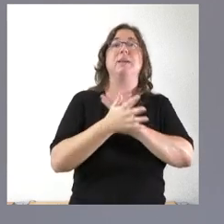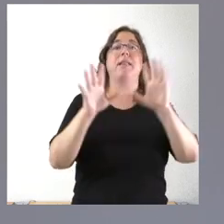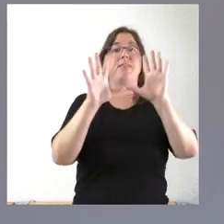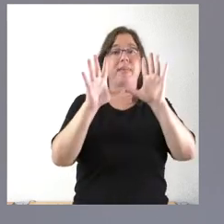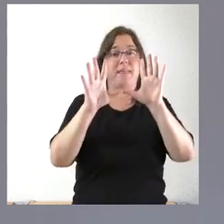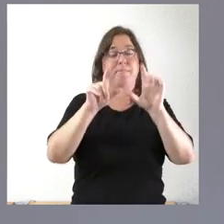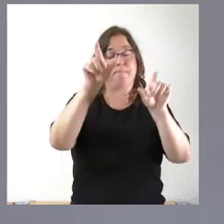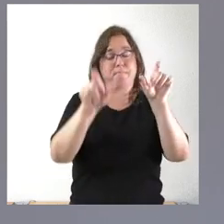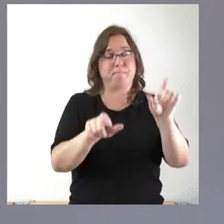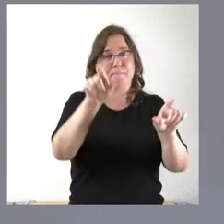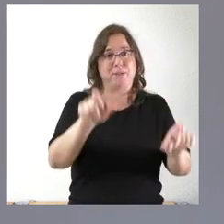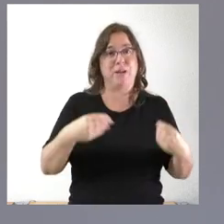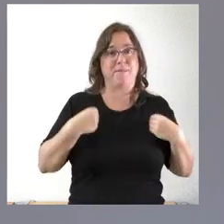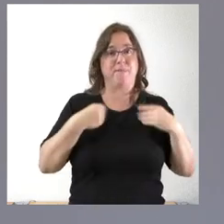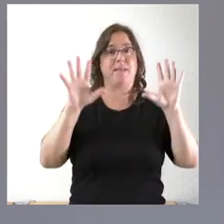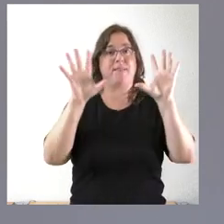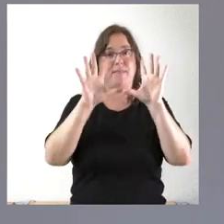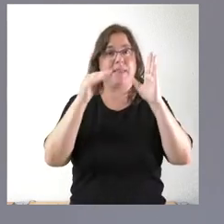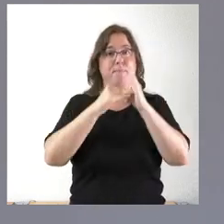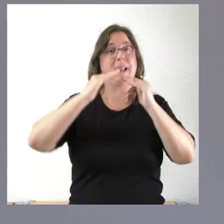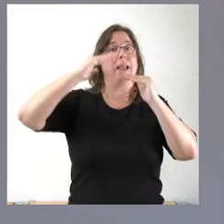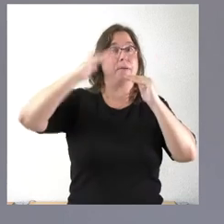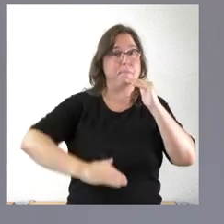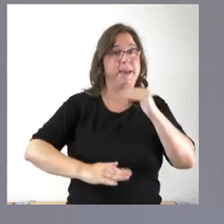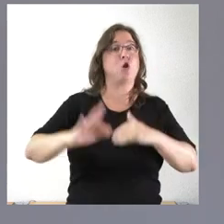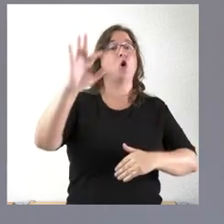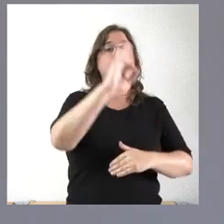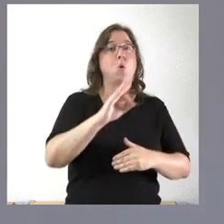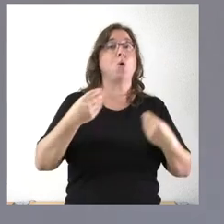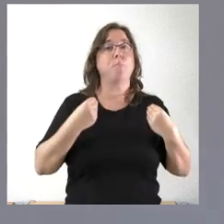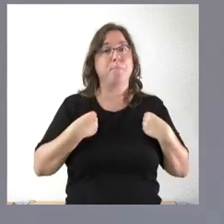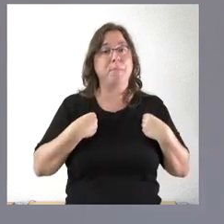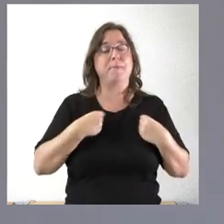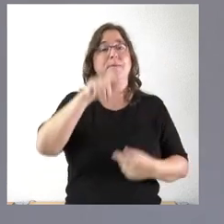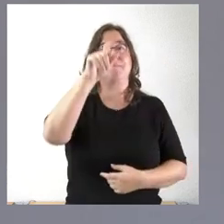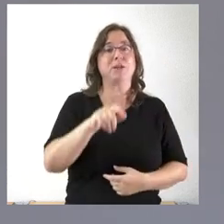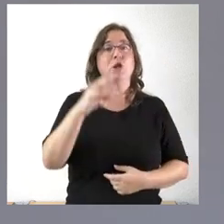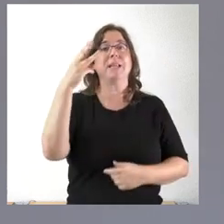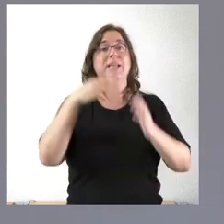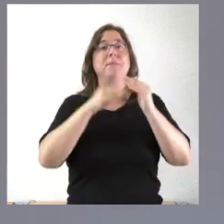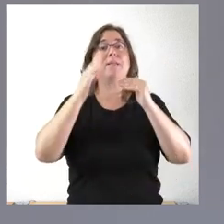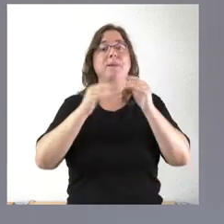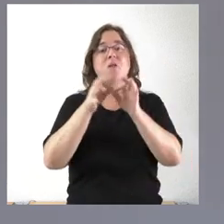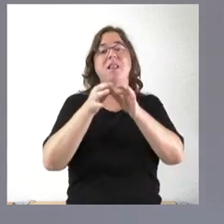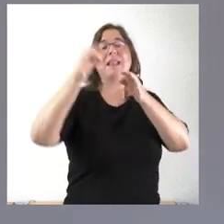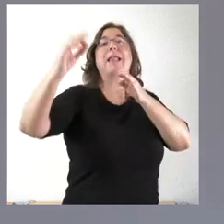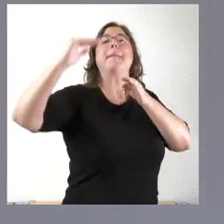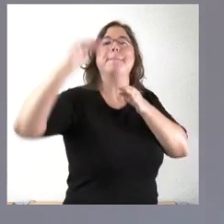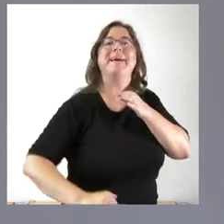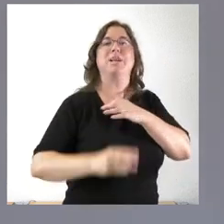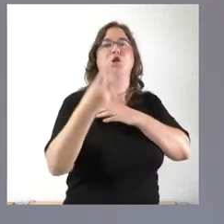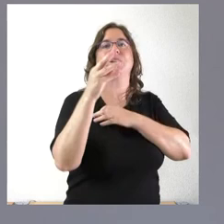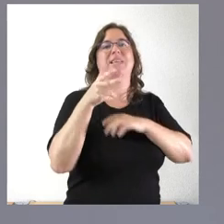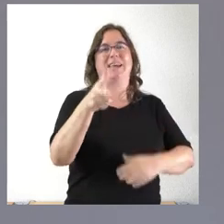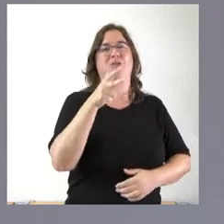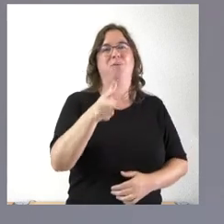habitantes o aquellos que, teniendo menos de 3.000, disten menos de 30 kilómetros de la capital de provincia para no hacer competencia